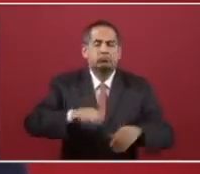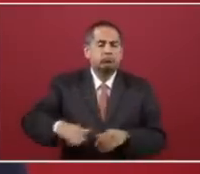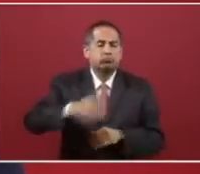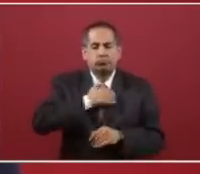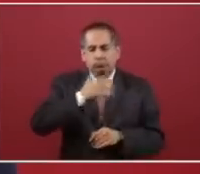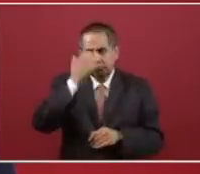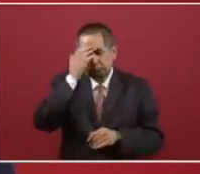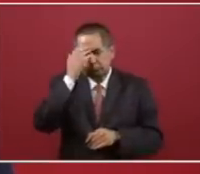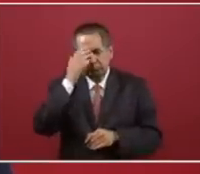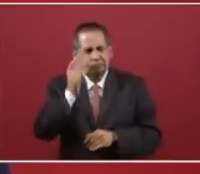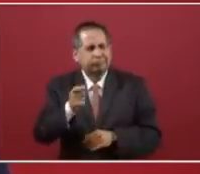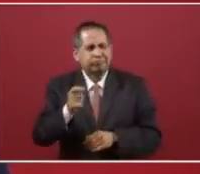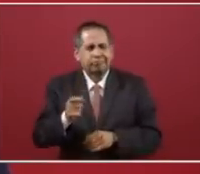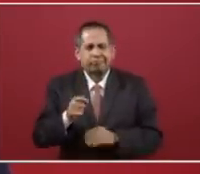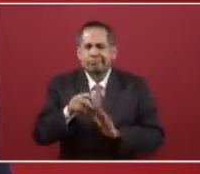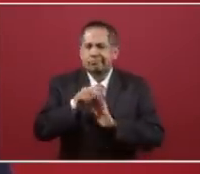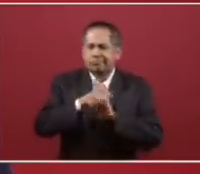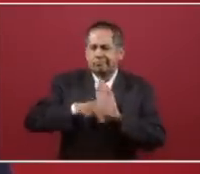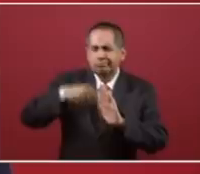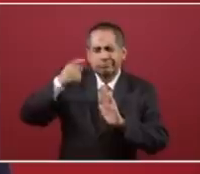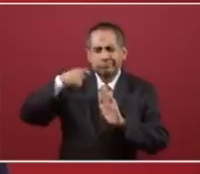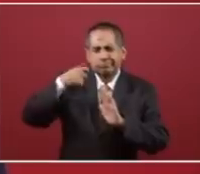los vídeos